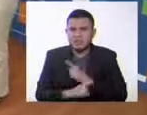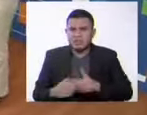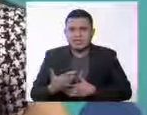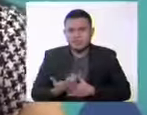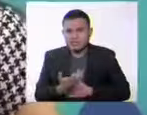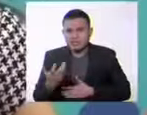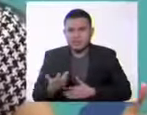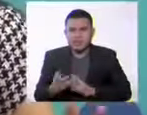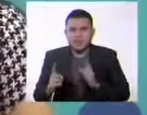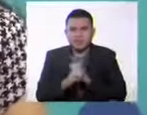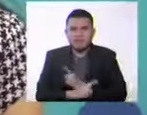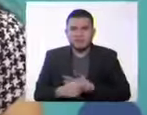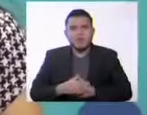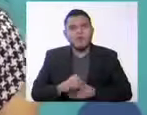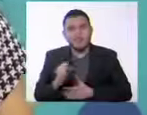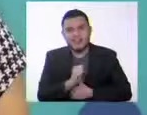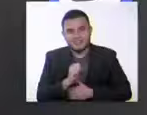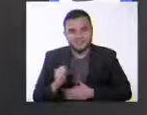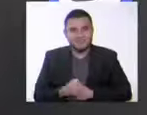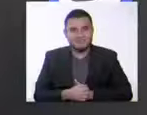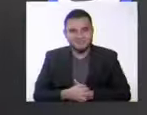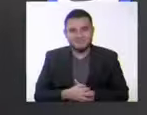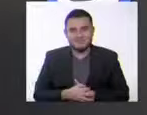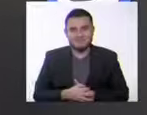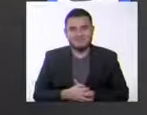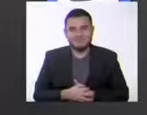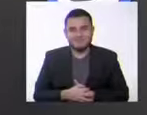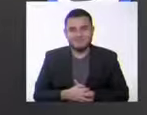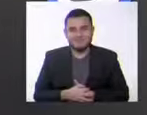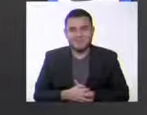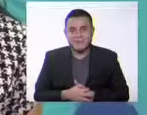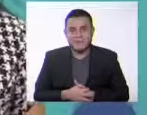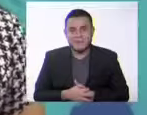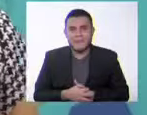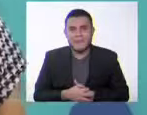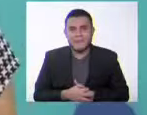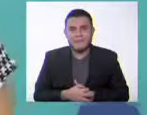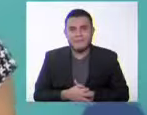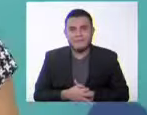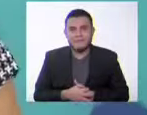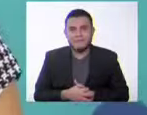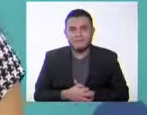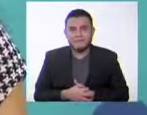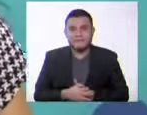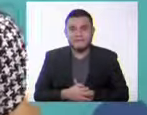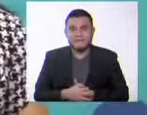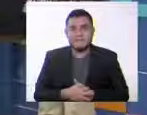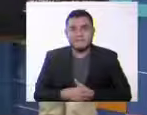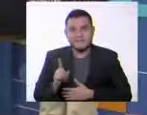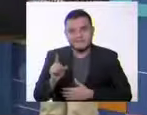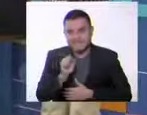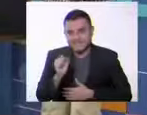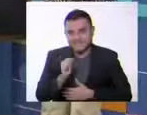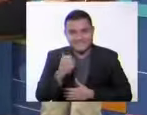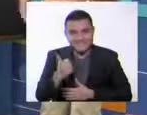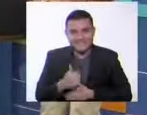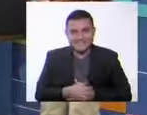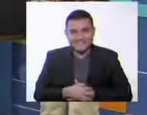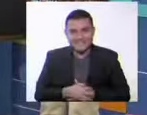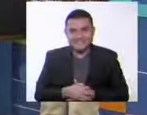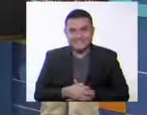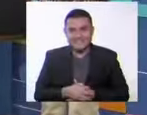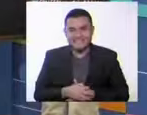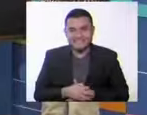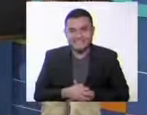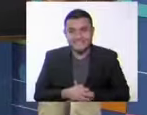cambia, como la canción, Luis. Ah, sí, hay una canción, Cambia, todo cambia. Cambia, todo cambia. Ajá, tú cantas muy bien. No, Luis,